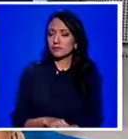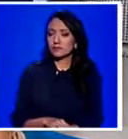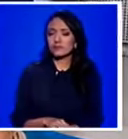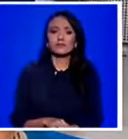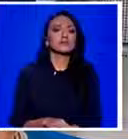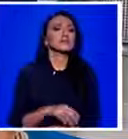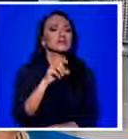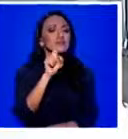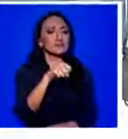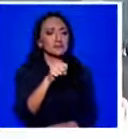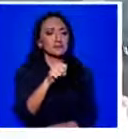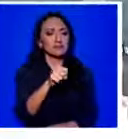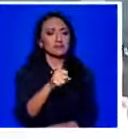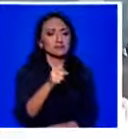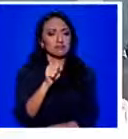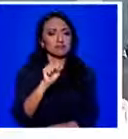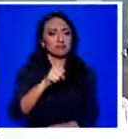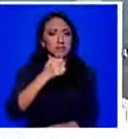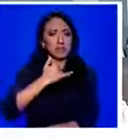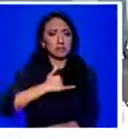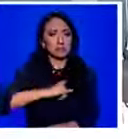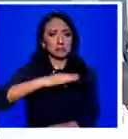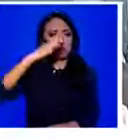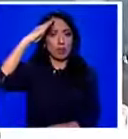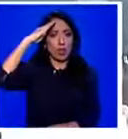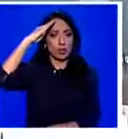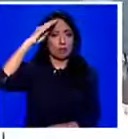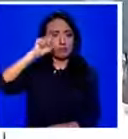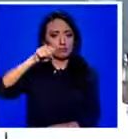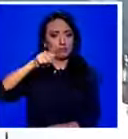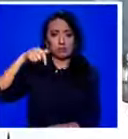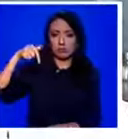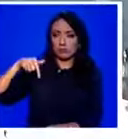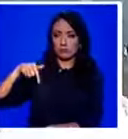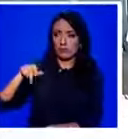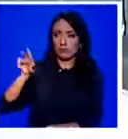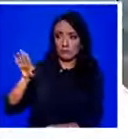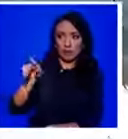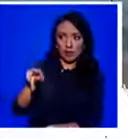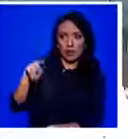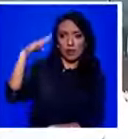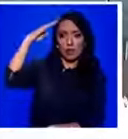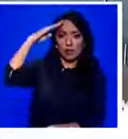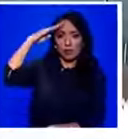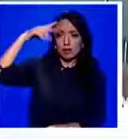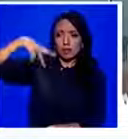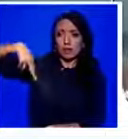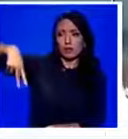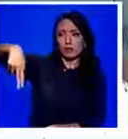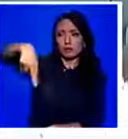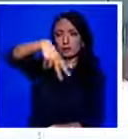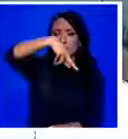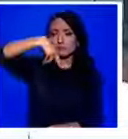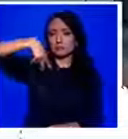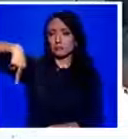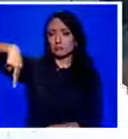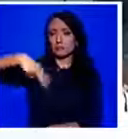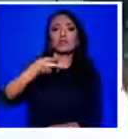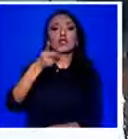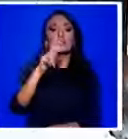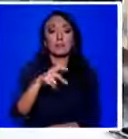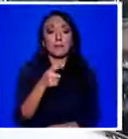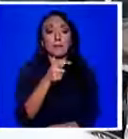Sí, hay presencia de la Policía Nacional, hay efectivos que están aquí justamente rondando y también hay presencia de